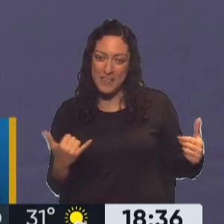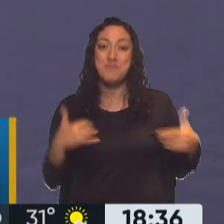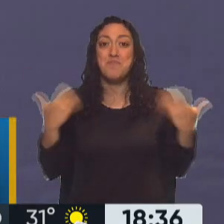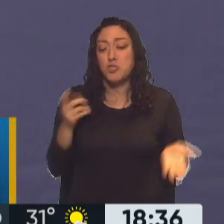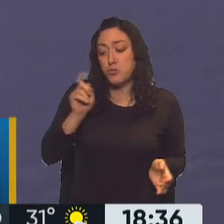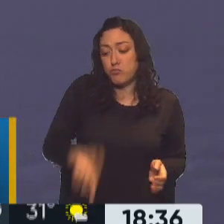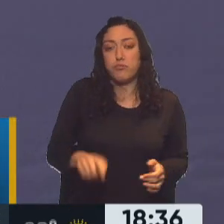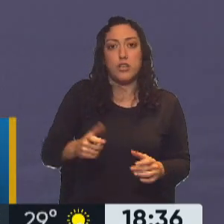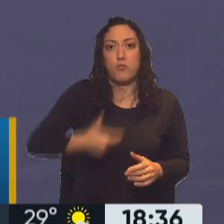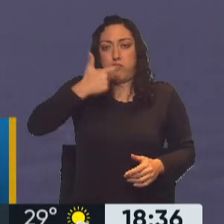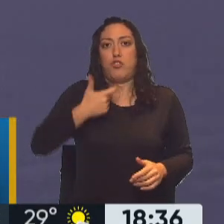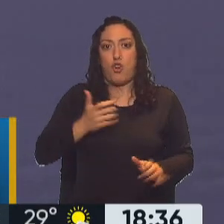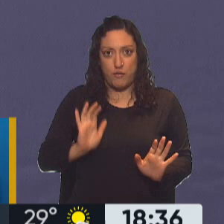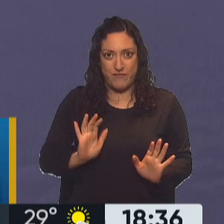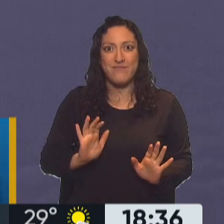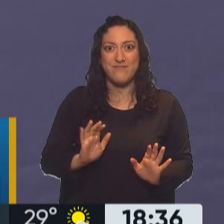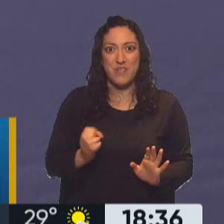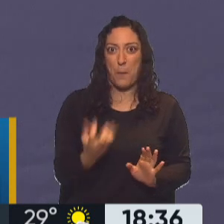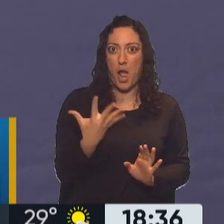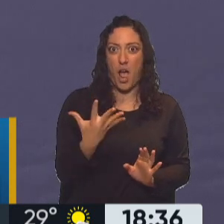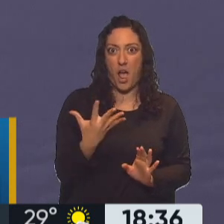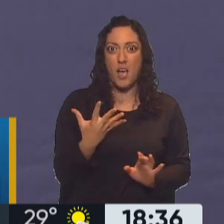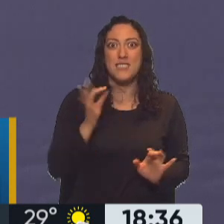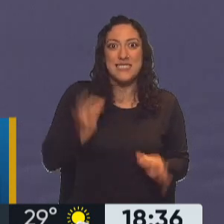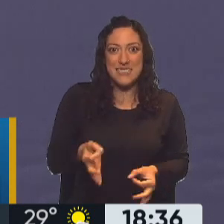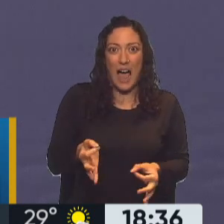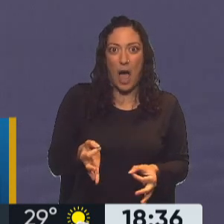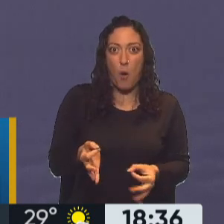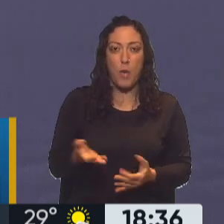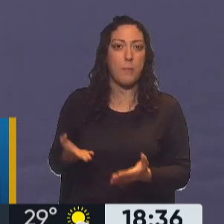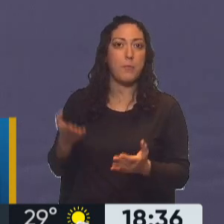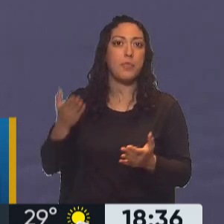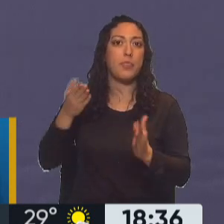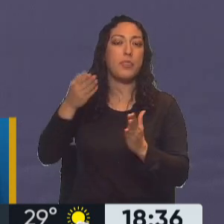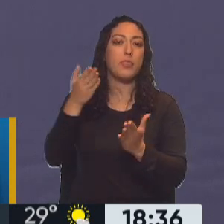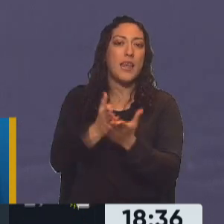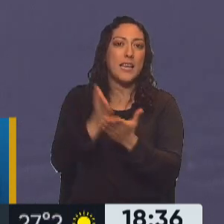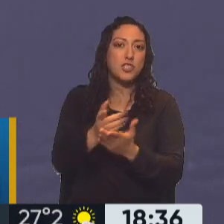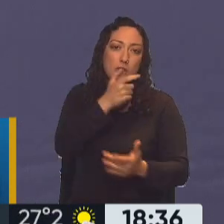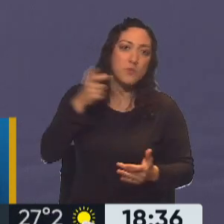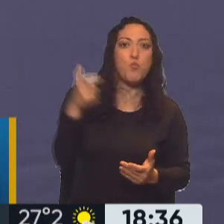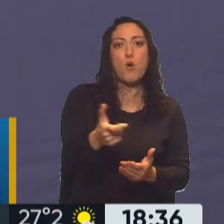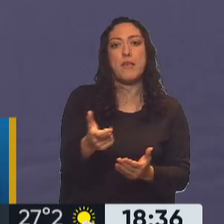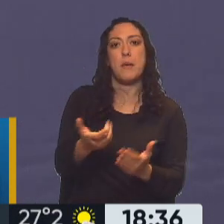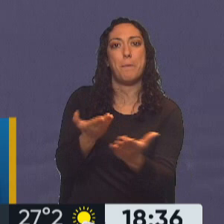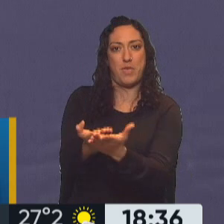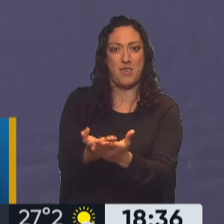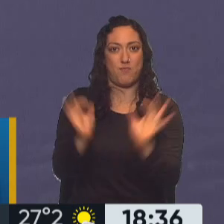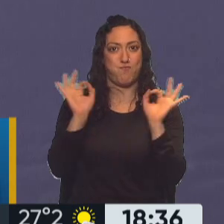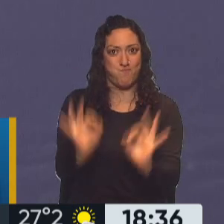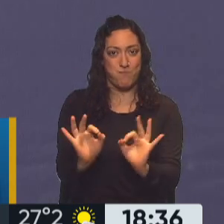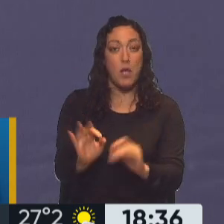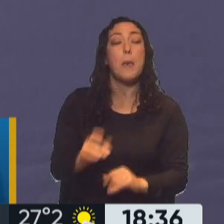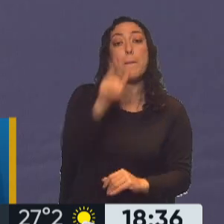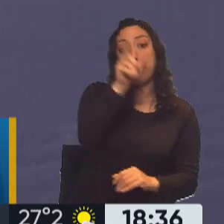lo apretaba, encendía una luz y sabía que había quedado registrado su pedido de derecho a réplica. Cuando terminaba la exposición